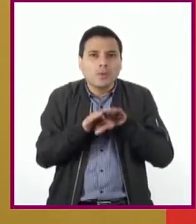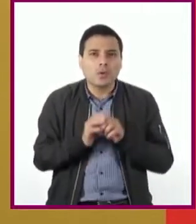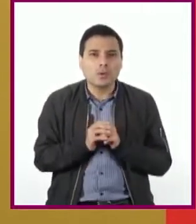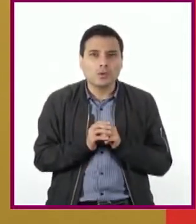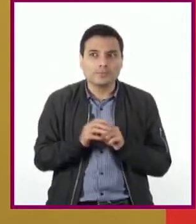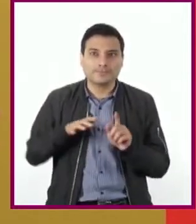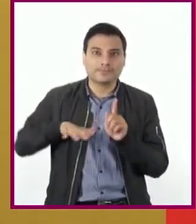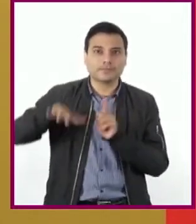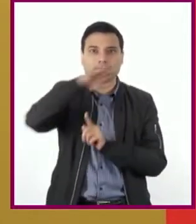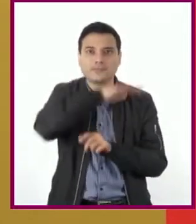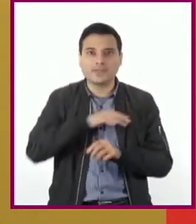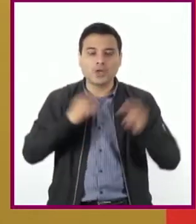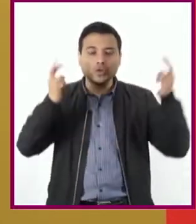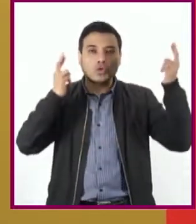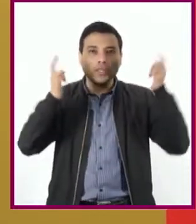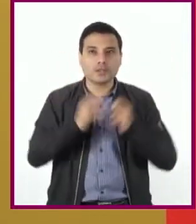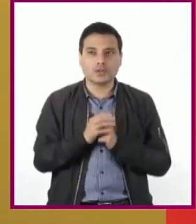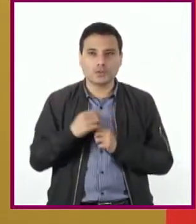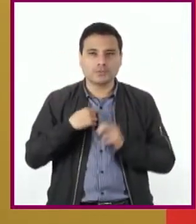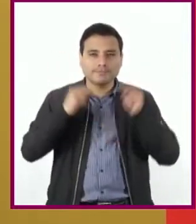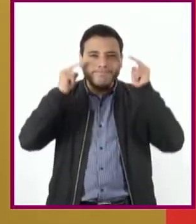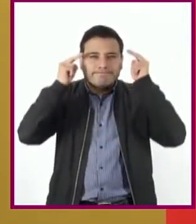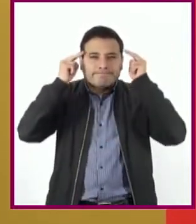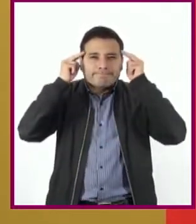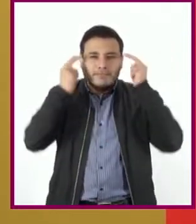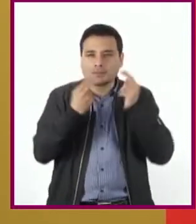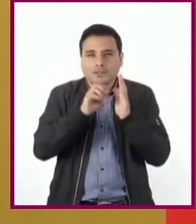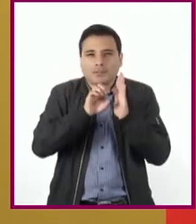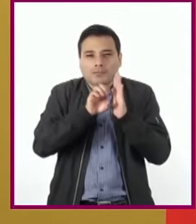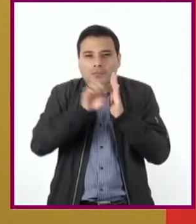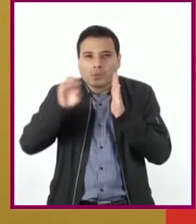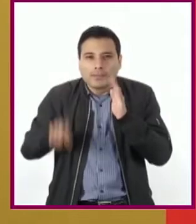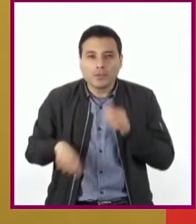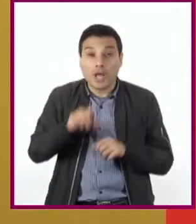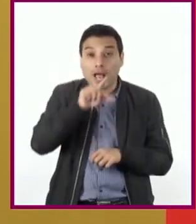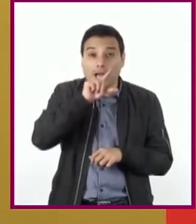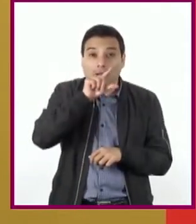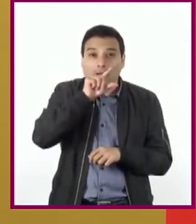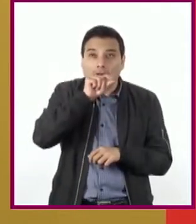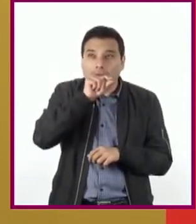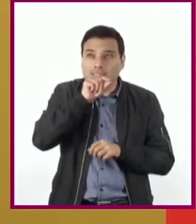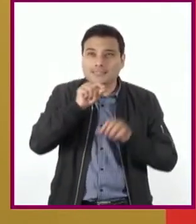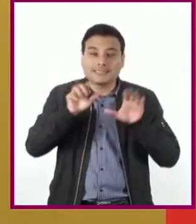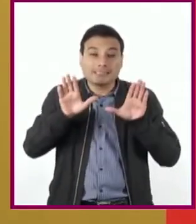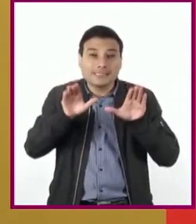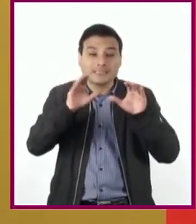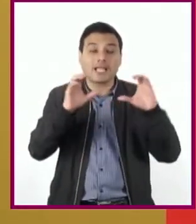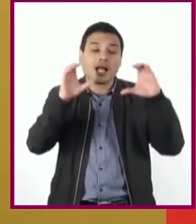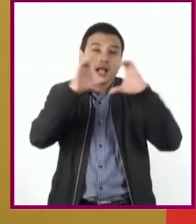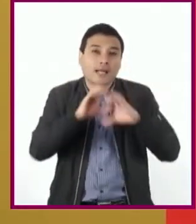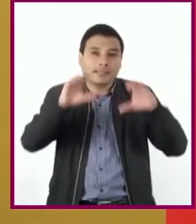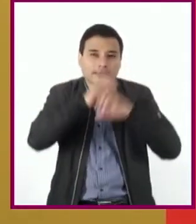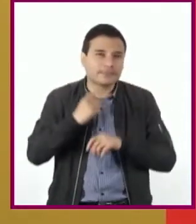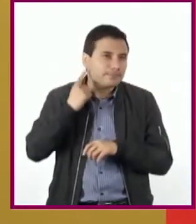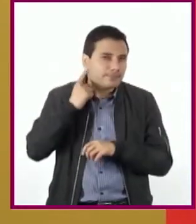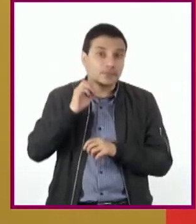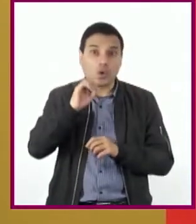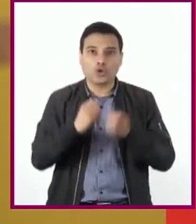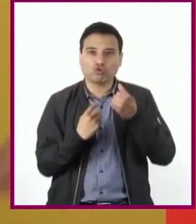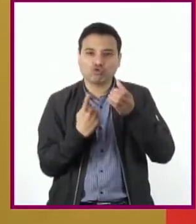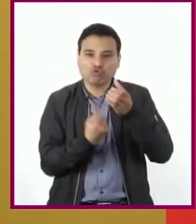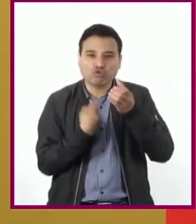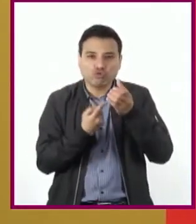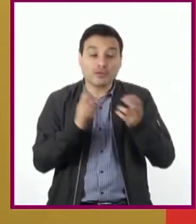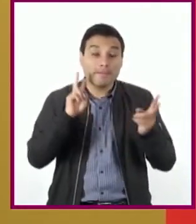a mi alrededor. Por ejemplo, el sonido de las aves en un árbol que está por mi casa o el sonido de la licuadora